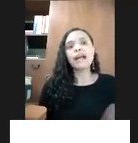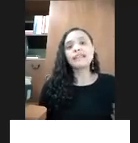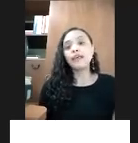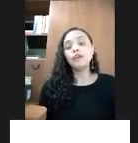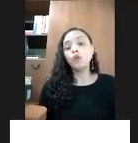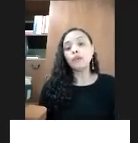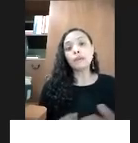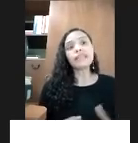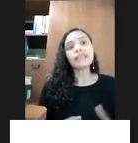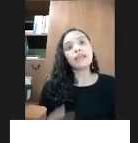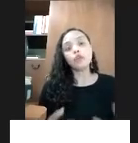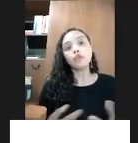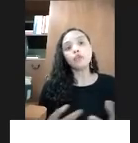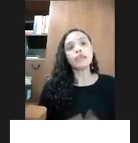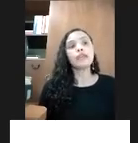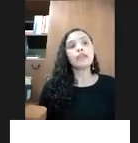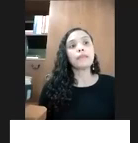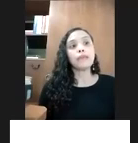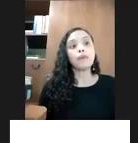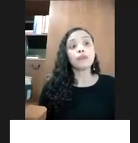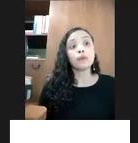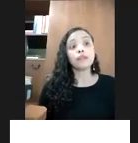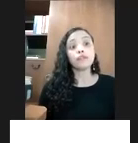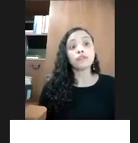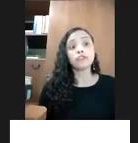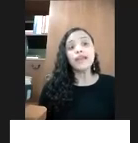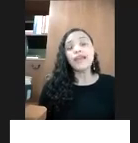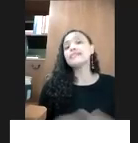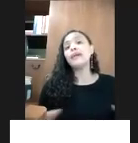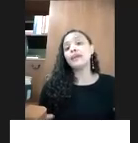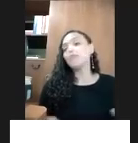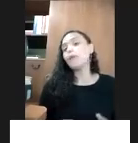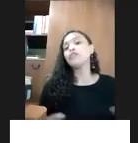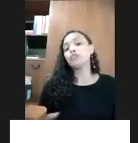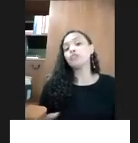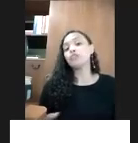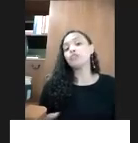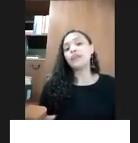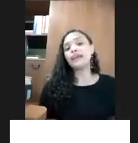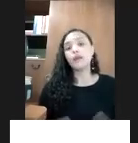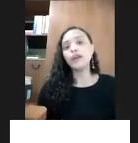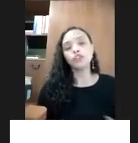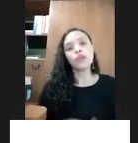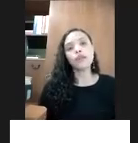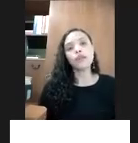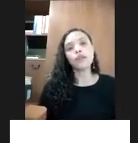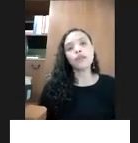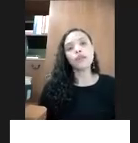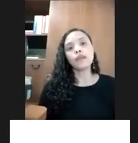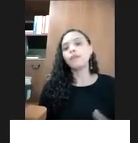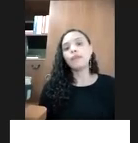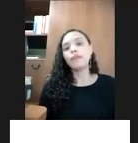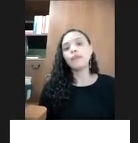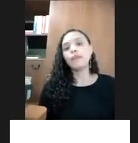más allá del número, más allá de la denuncia que queremos hacer con esta información, es saber que fueron personas que trabajaron toda la vida y que en este